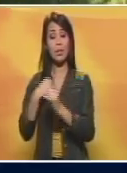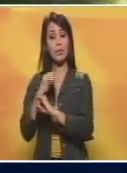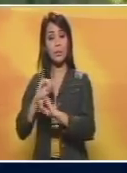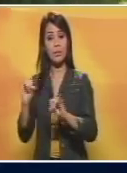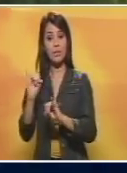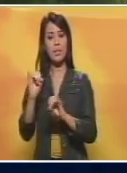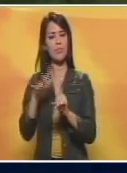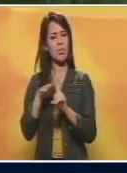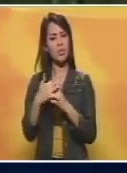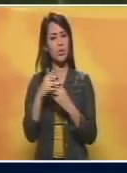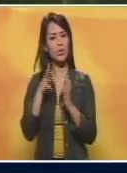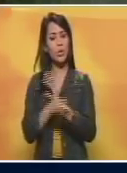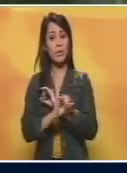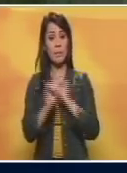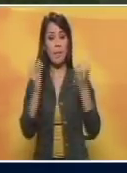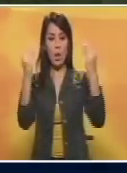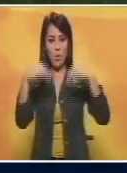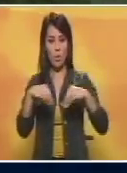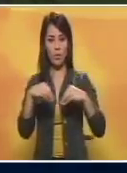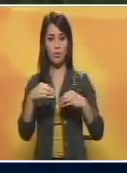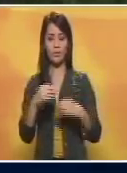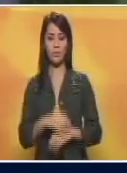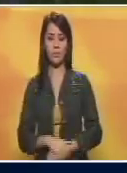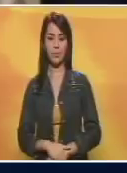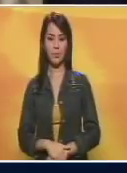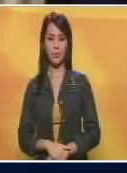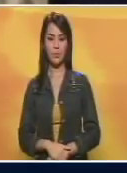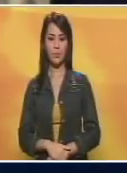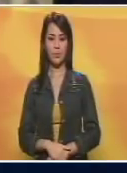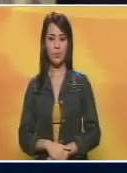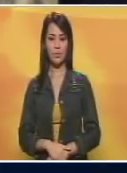caso y finalice el acuerdo de custodia